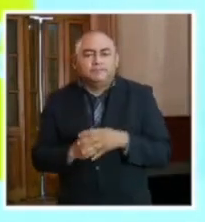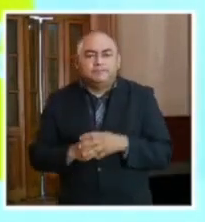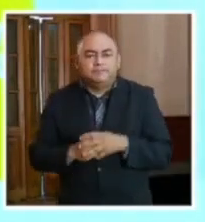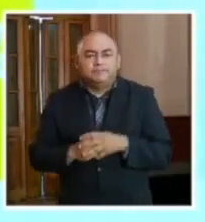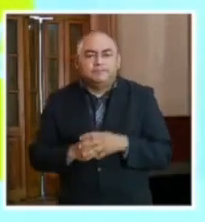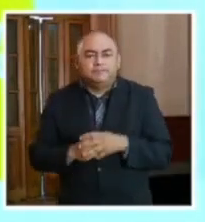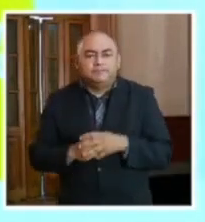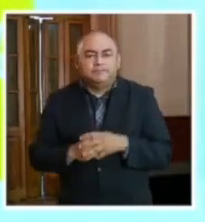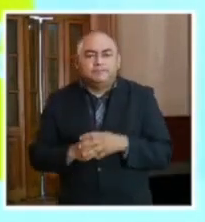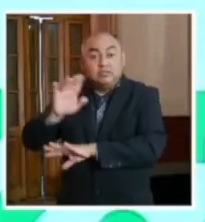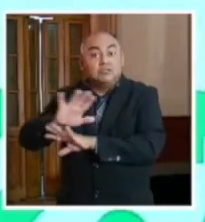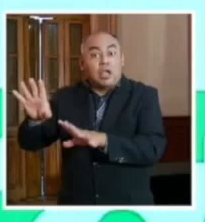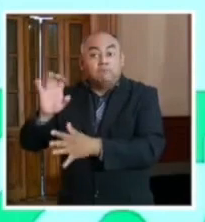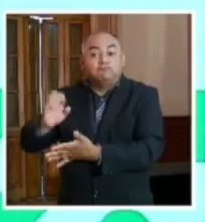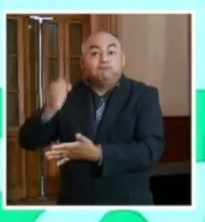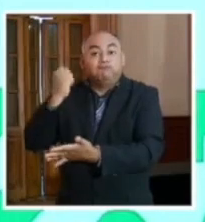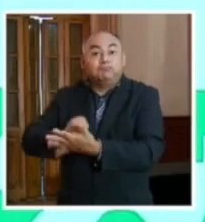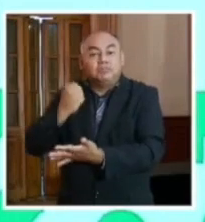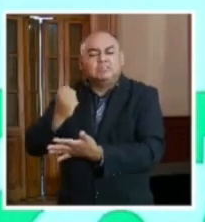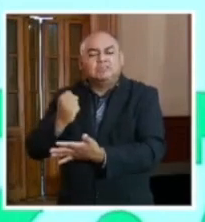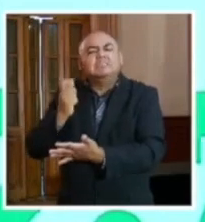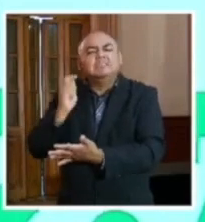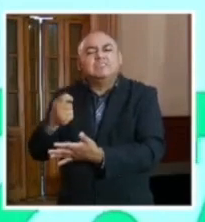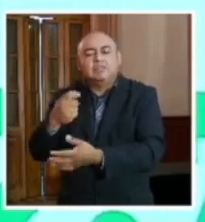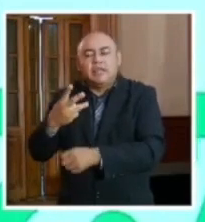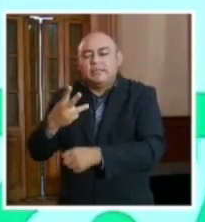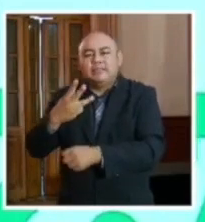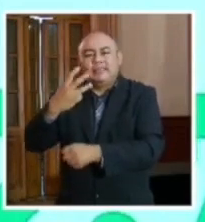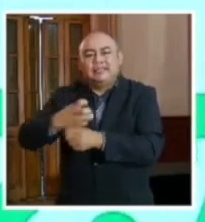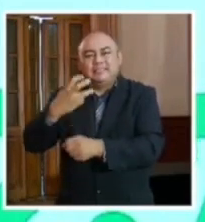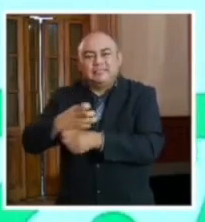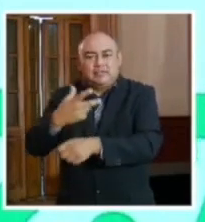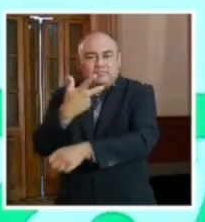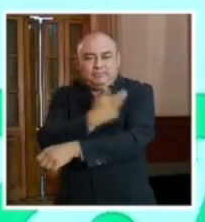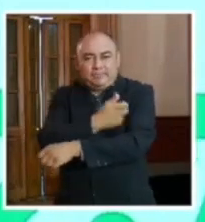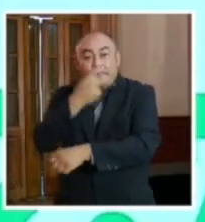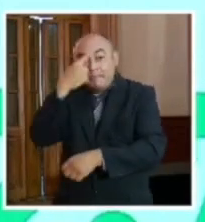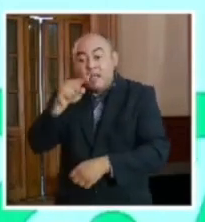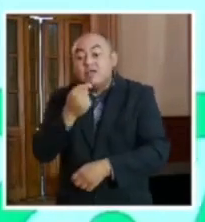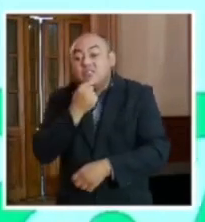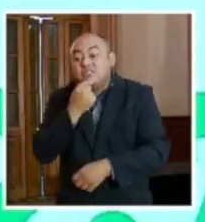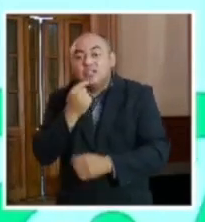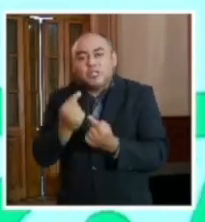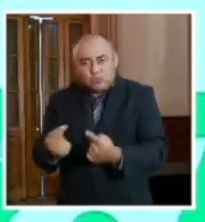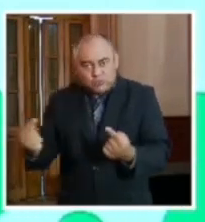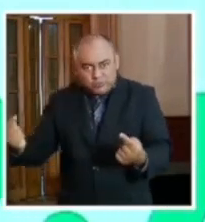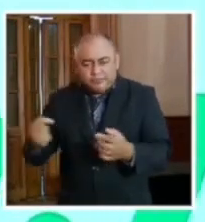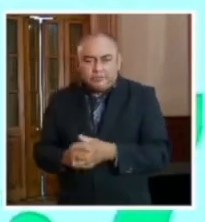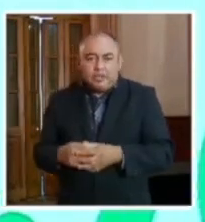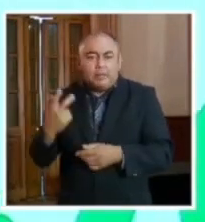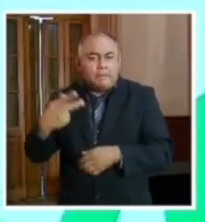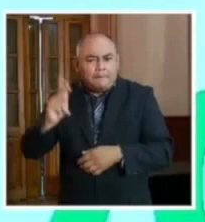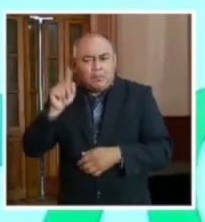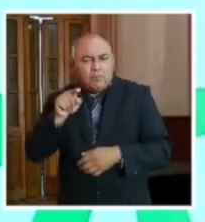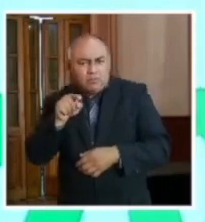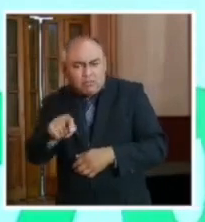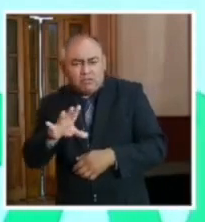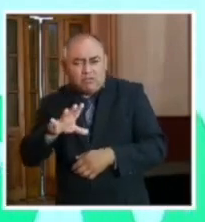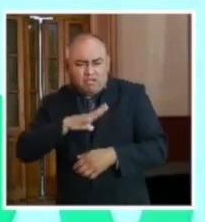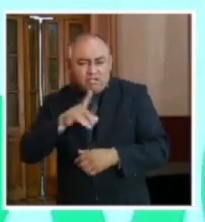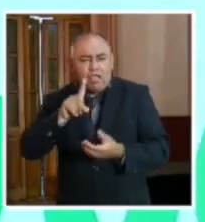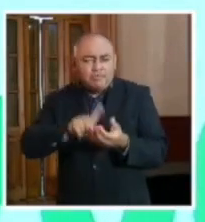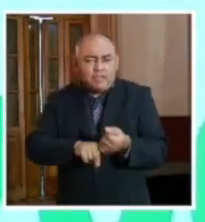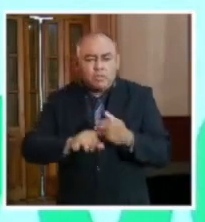54% con la tercera respecto a la vacunación de menores la titular de salud alma rosa marroquín